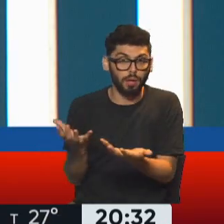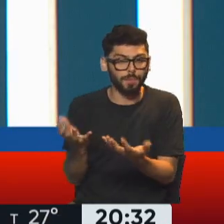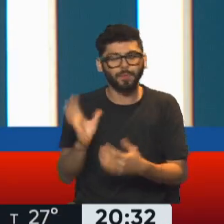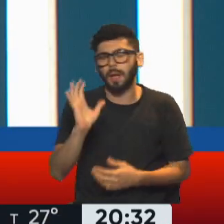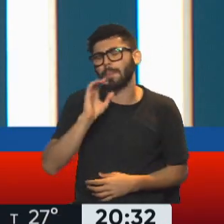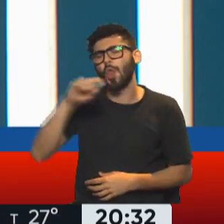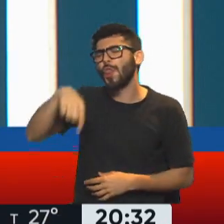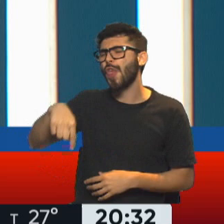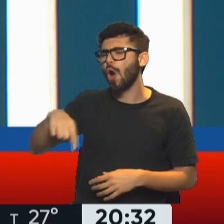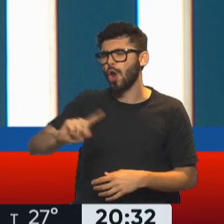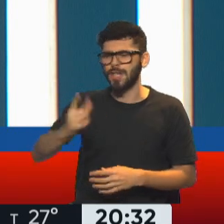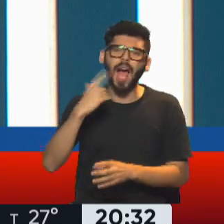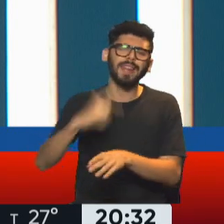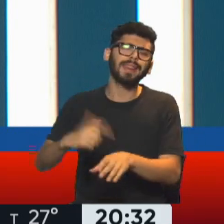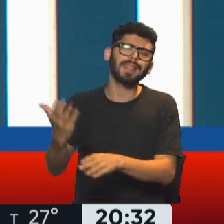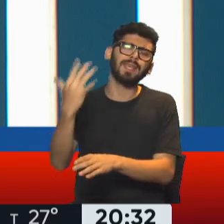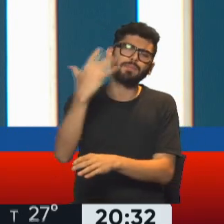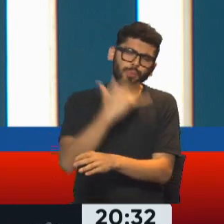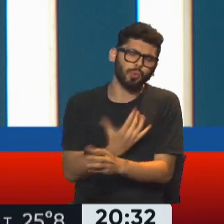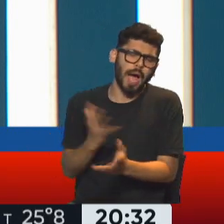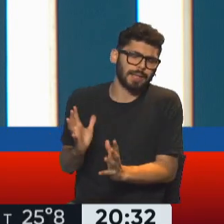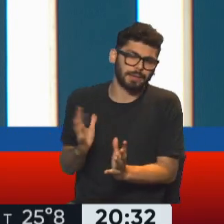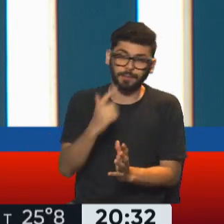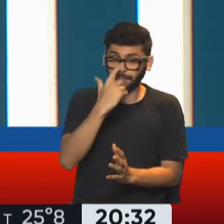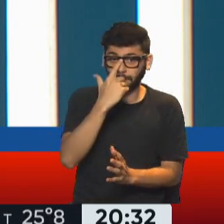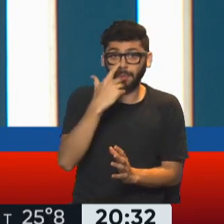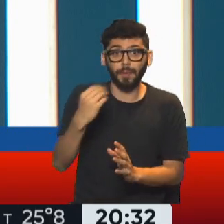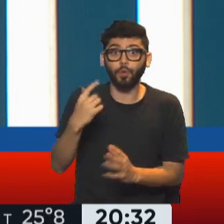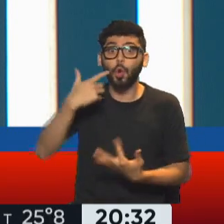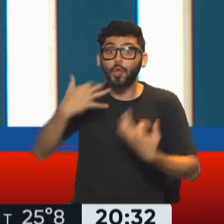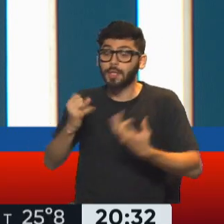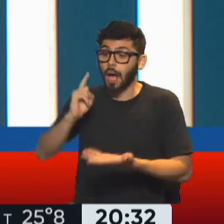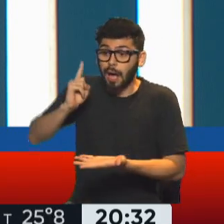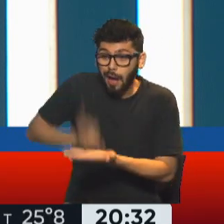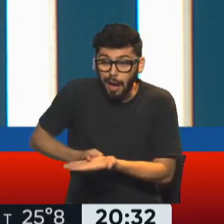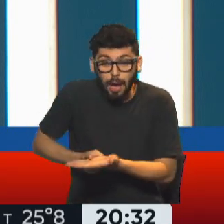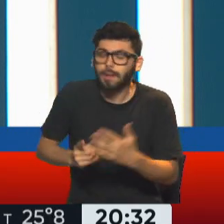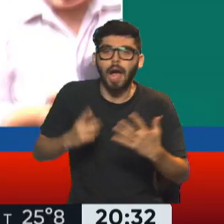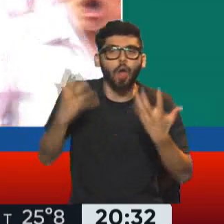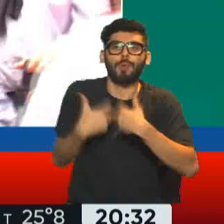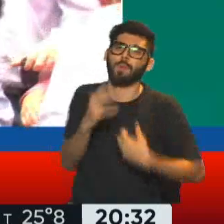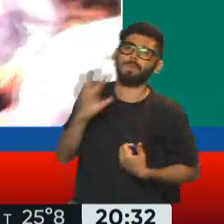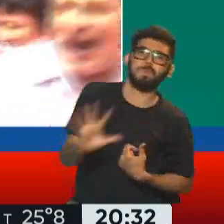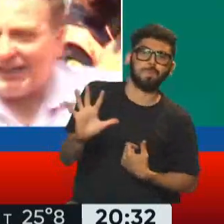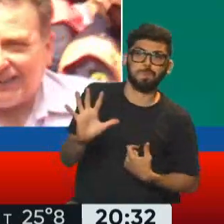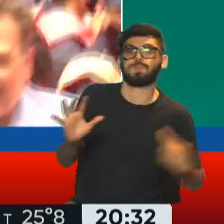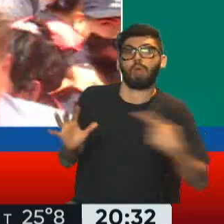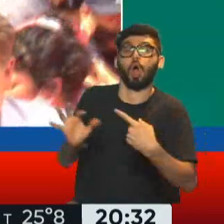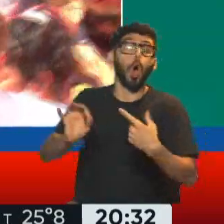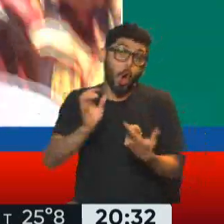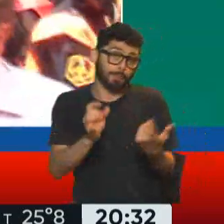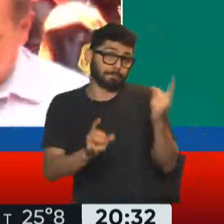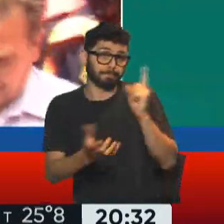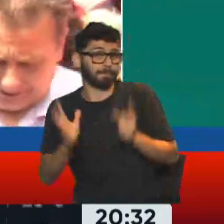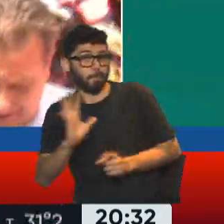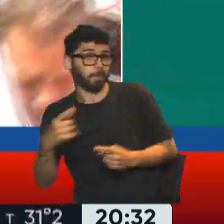sí, hace claro. muchísimo tiempo, sí. Y ese muchísimo tiempo lo que está haciendo es que cada acto de la justicia sea sospechado a uno y otro lado de la grieta. Hay